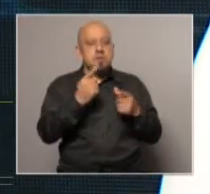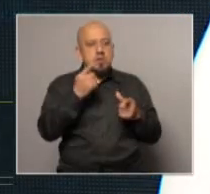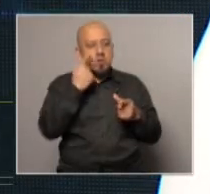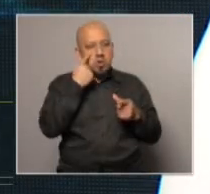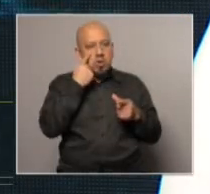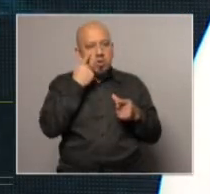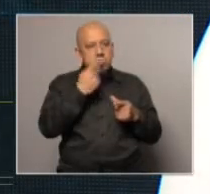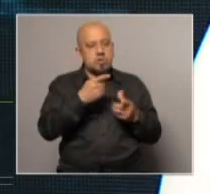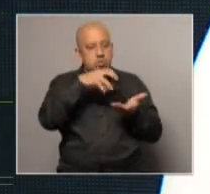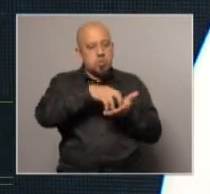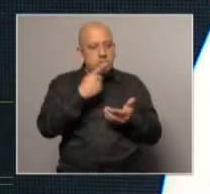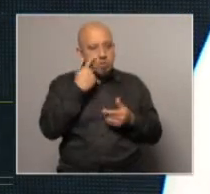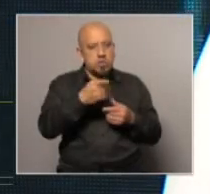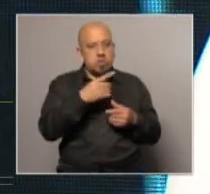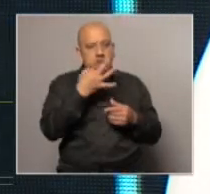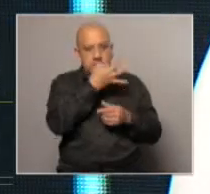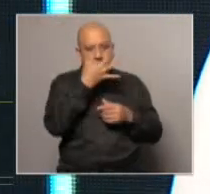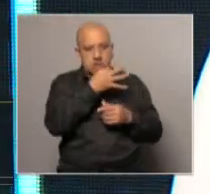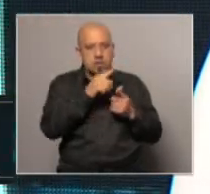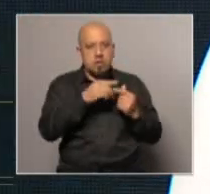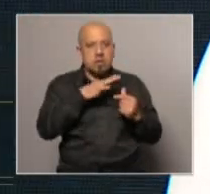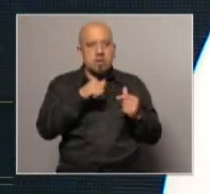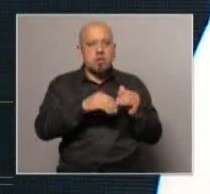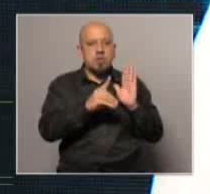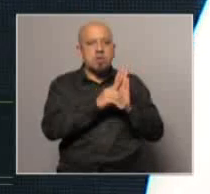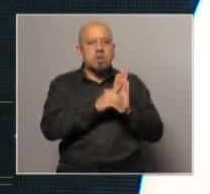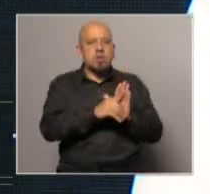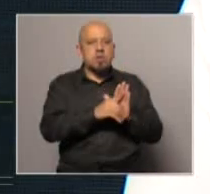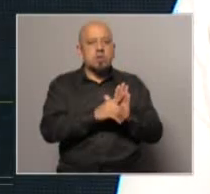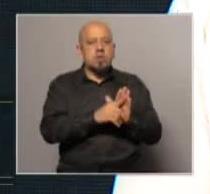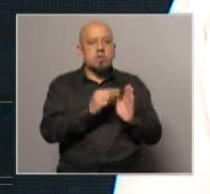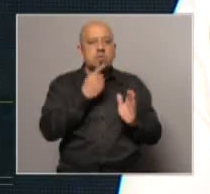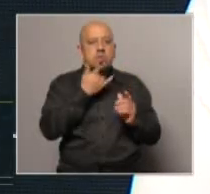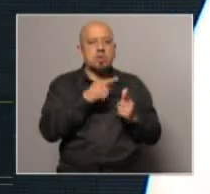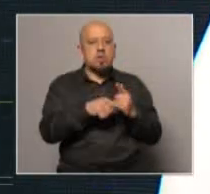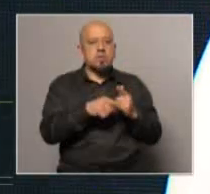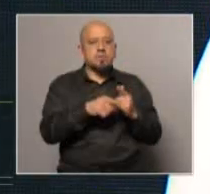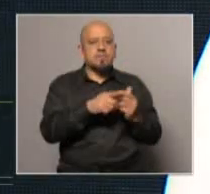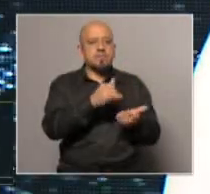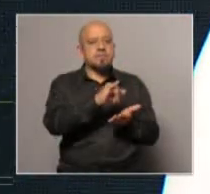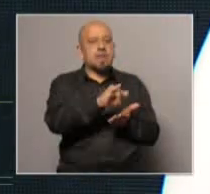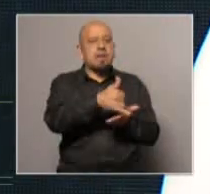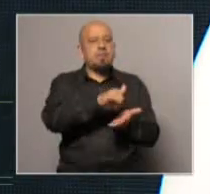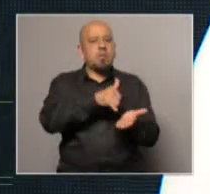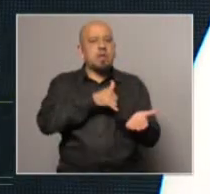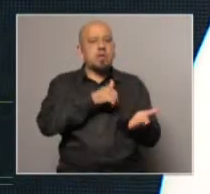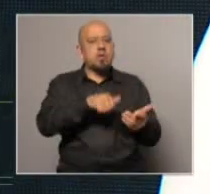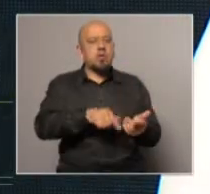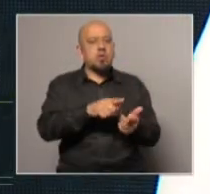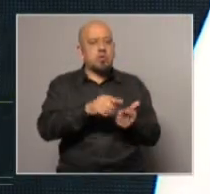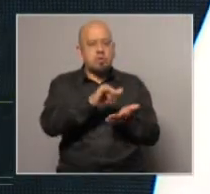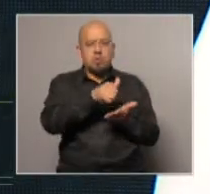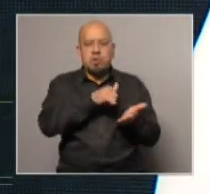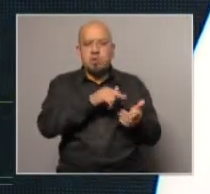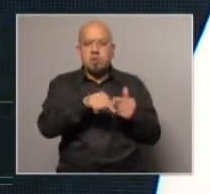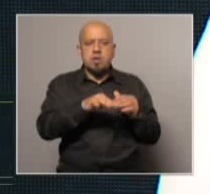Drogas. Pero hay un dato muy curioso en estas últimas encuestas, y es que, por ejemplo, el promedio de iniciación en el uso